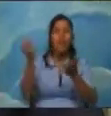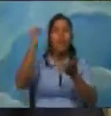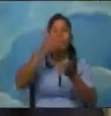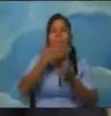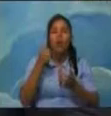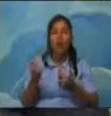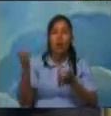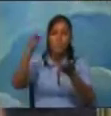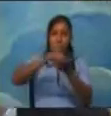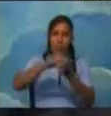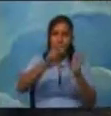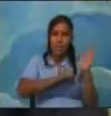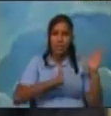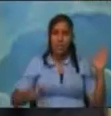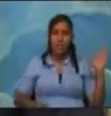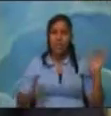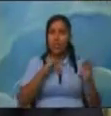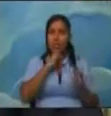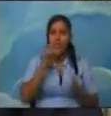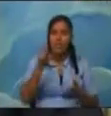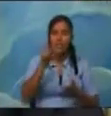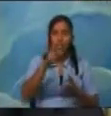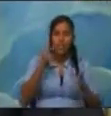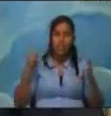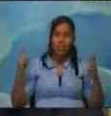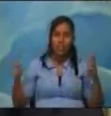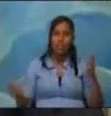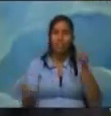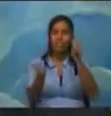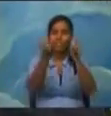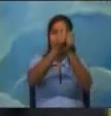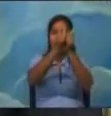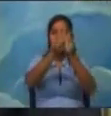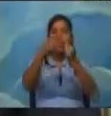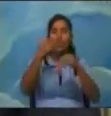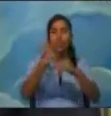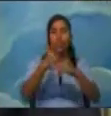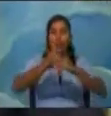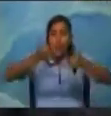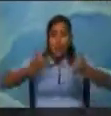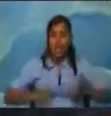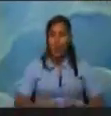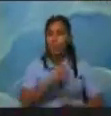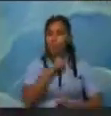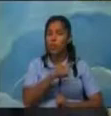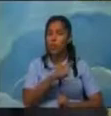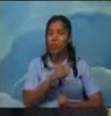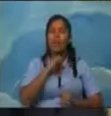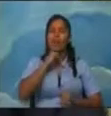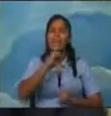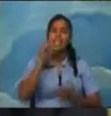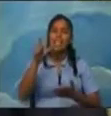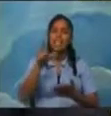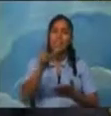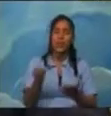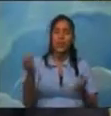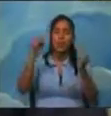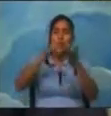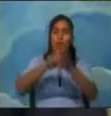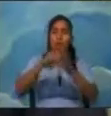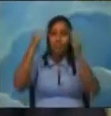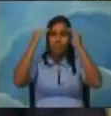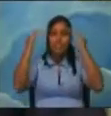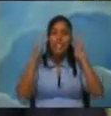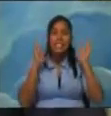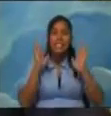al Señor, es necesario que te reconcilies, así como lo hizo el hijo pródigo, es necesario que vuelvas en sí. ¿Cuántas personas